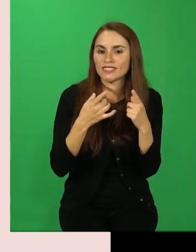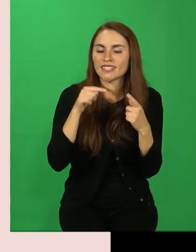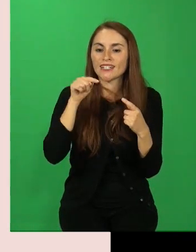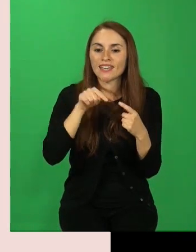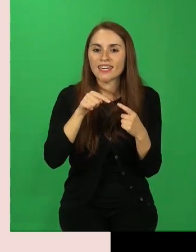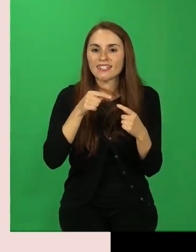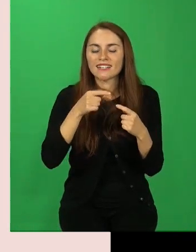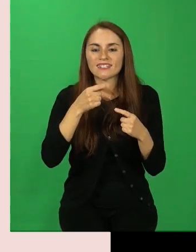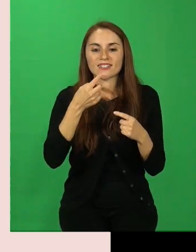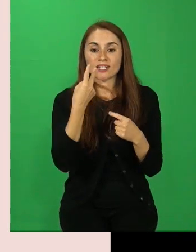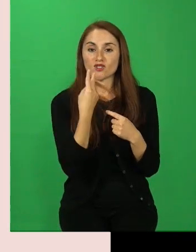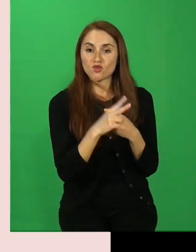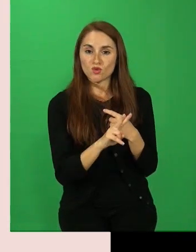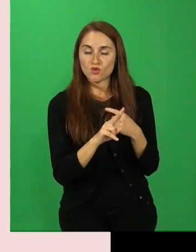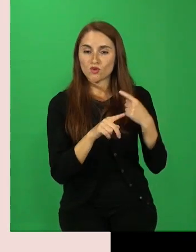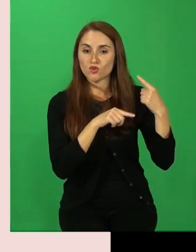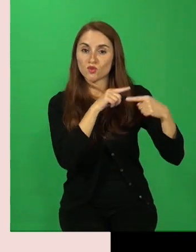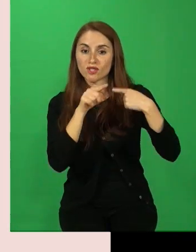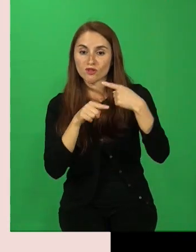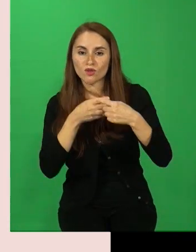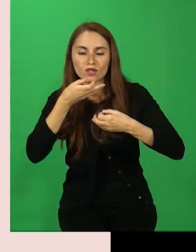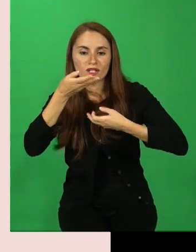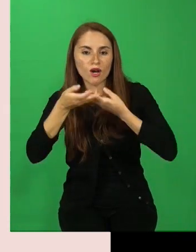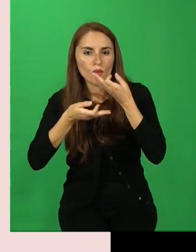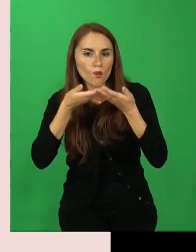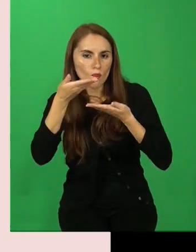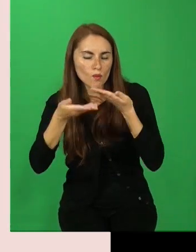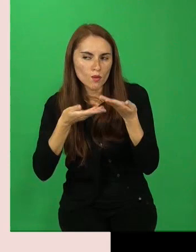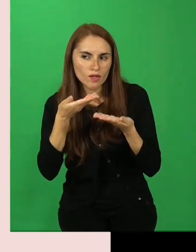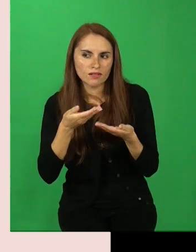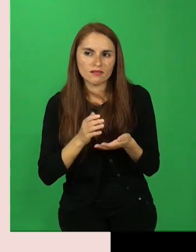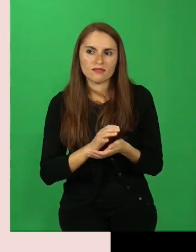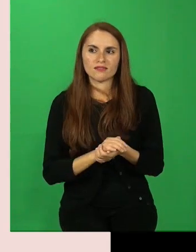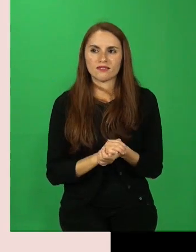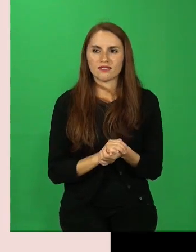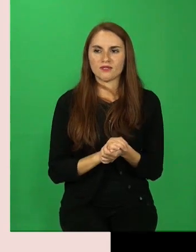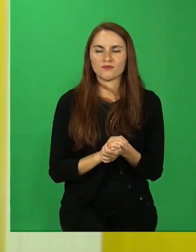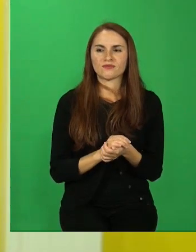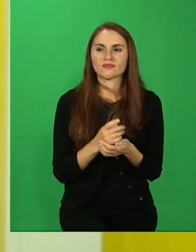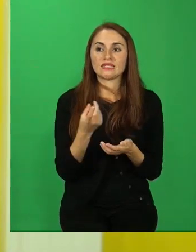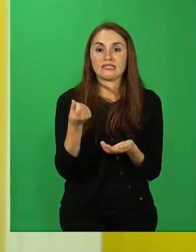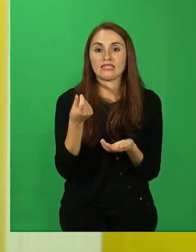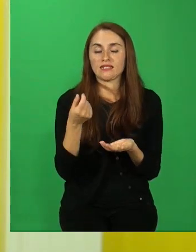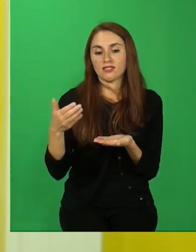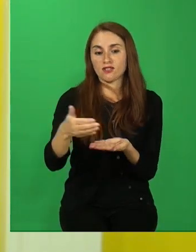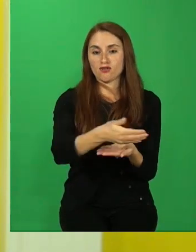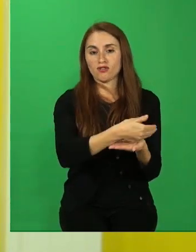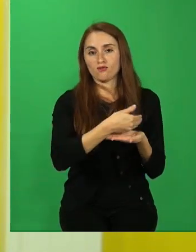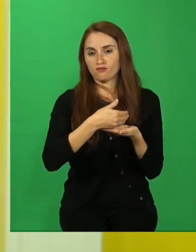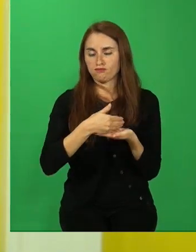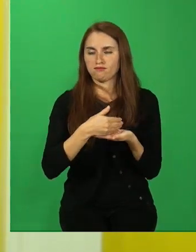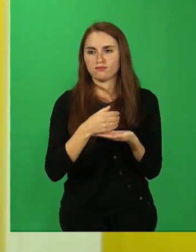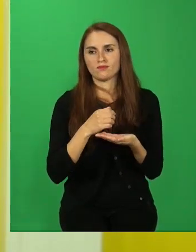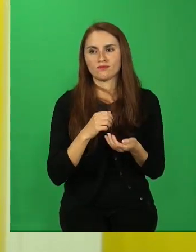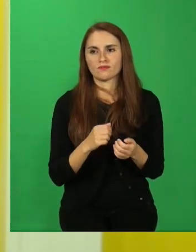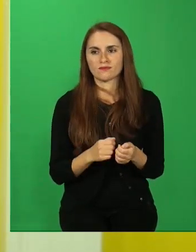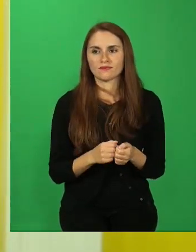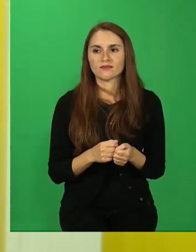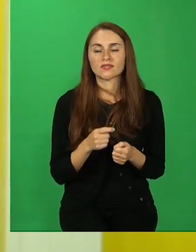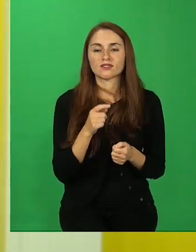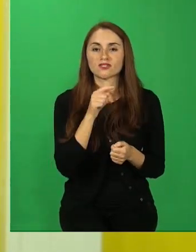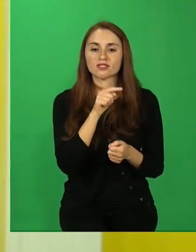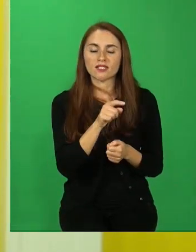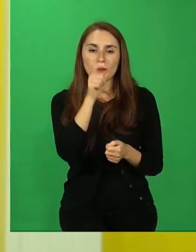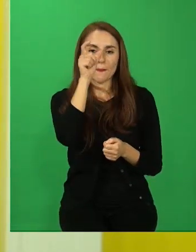acerca de lo que él realizaba, de sus viajes y acerca de la fortuna que él hizo. Nos habla, insisto, él